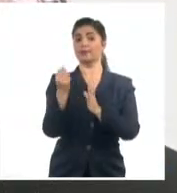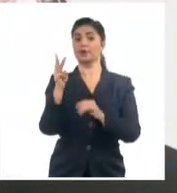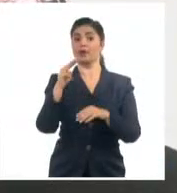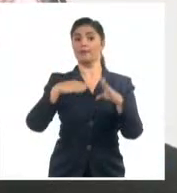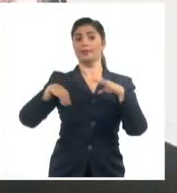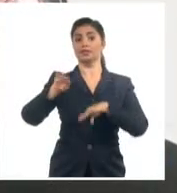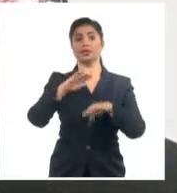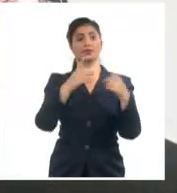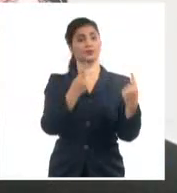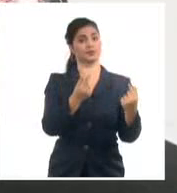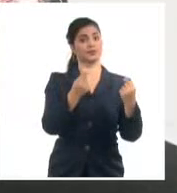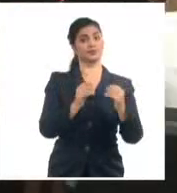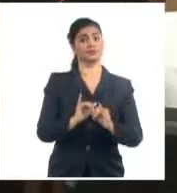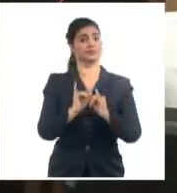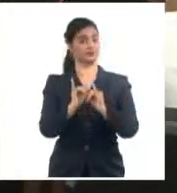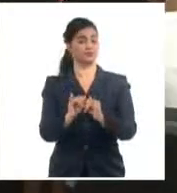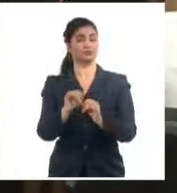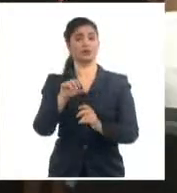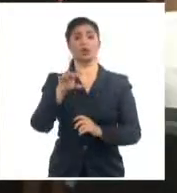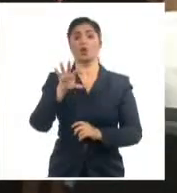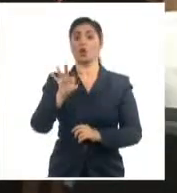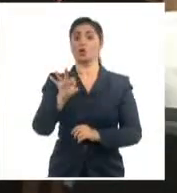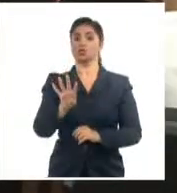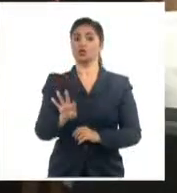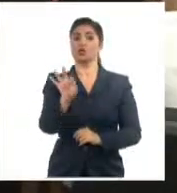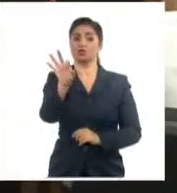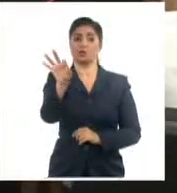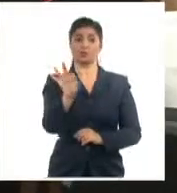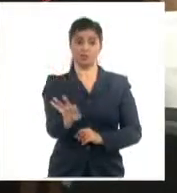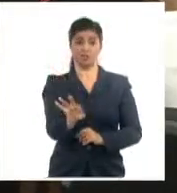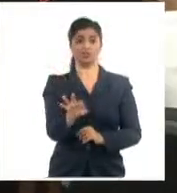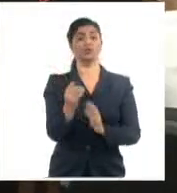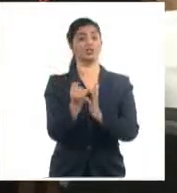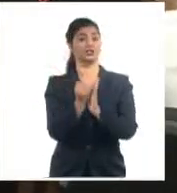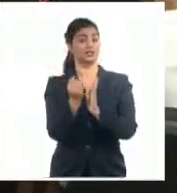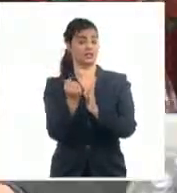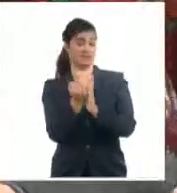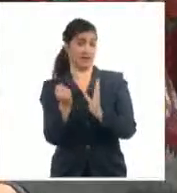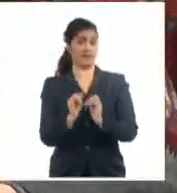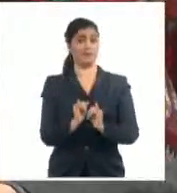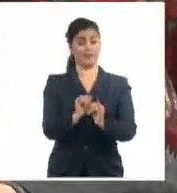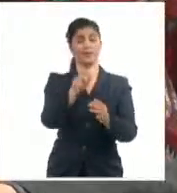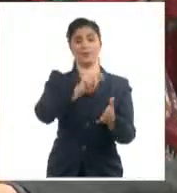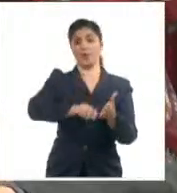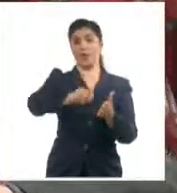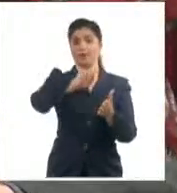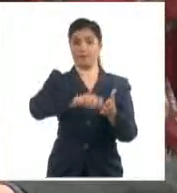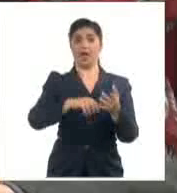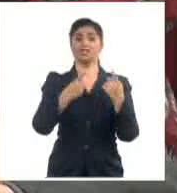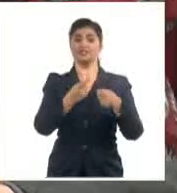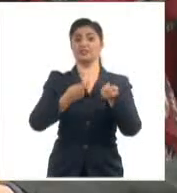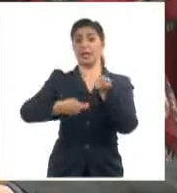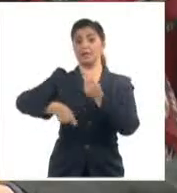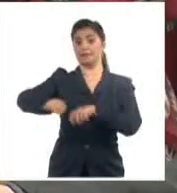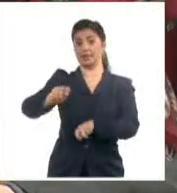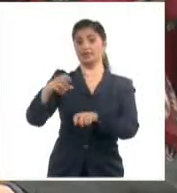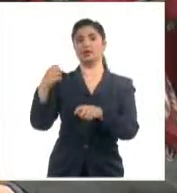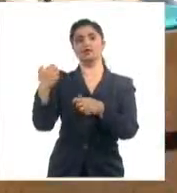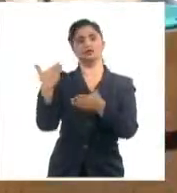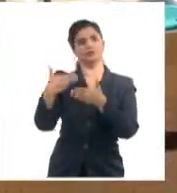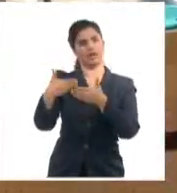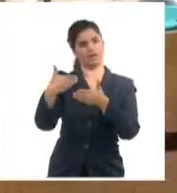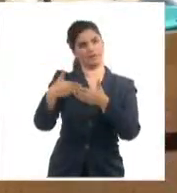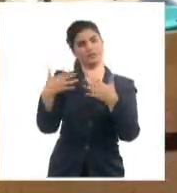que el 84% de los financiamientos demandados por el plan podrían obtenerse por concepto de ventas a las empresas mixtas que operan en la